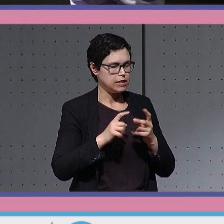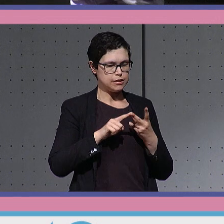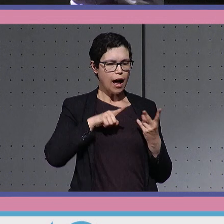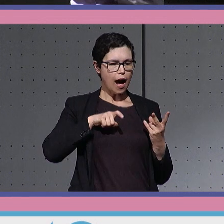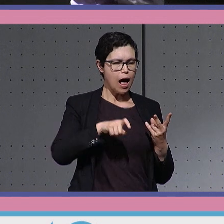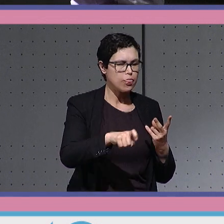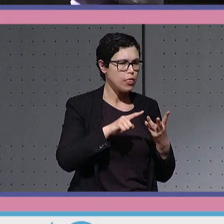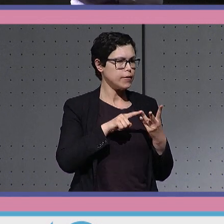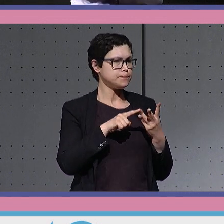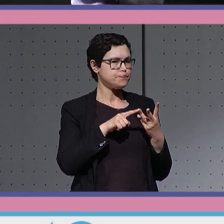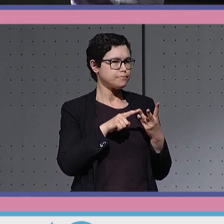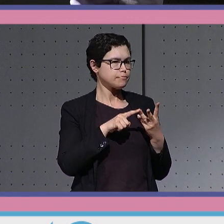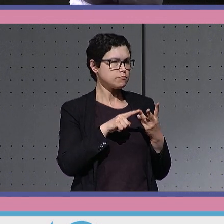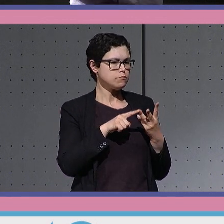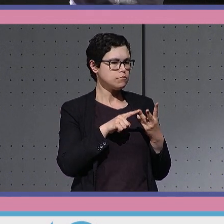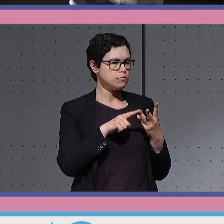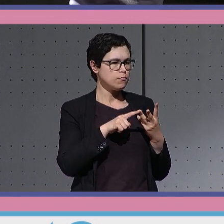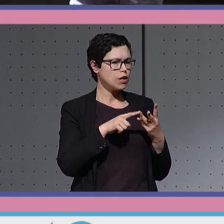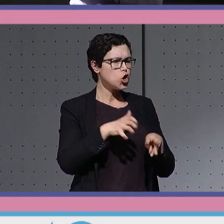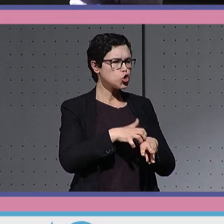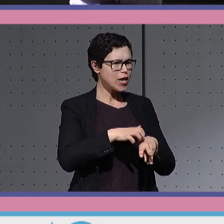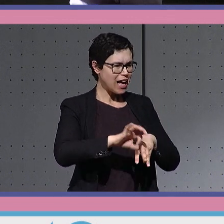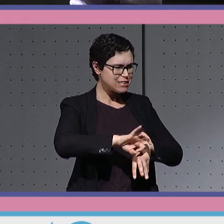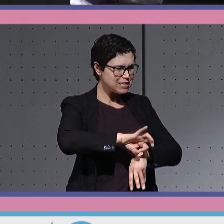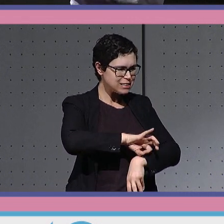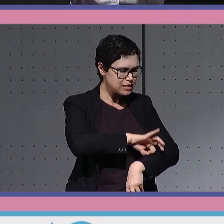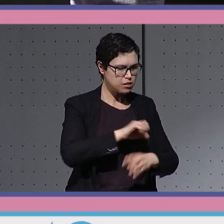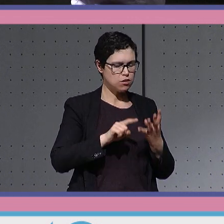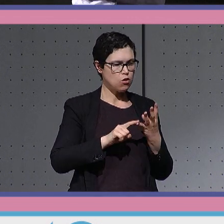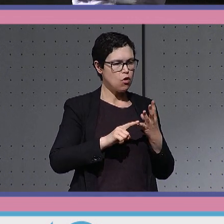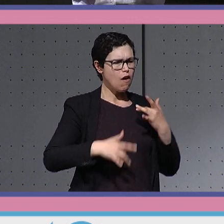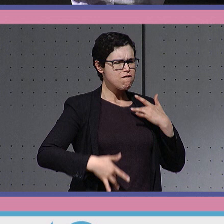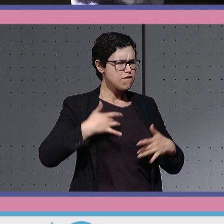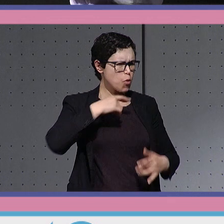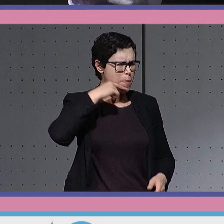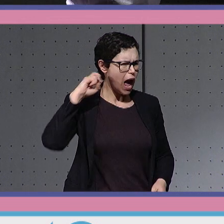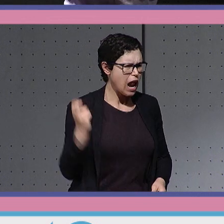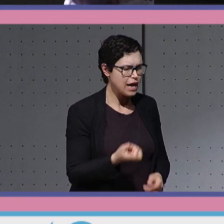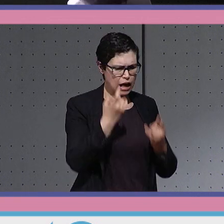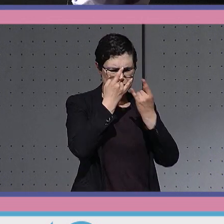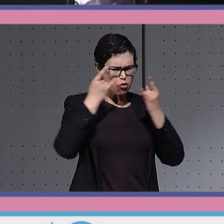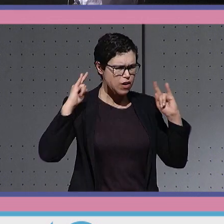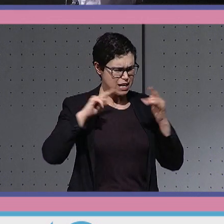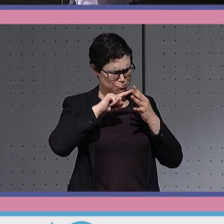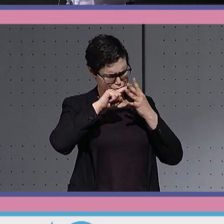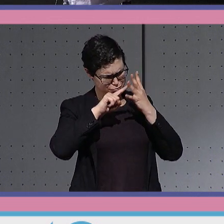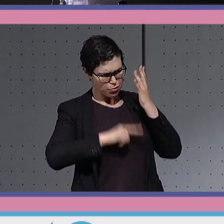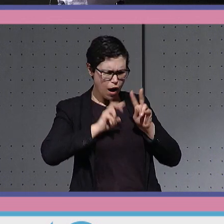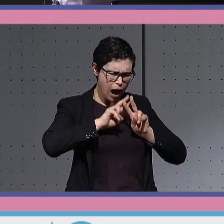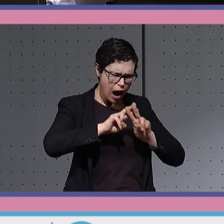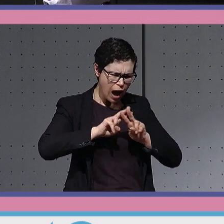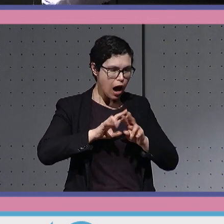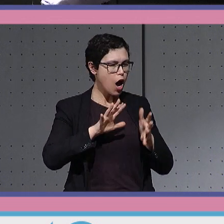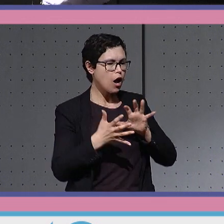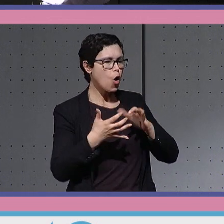de la psoriasis, de la fibromialgia, de la esquizofrenia, de todo. Es muy